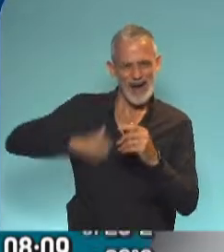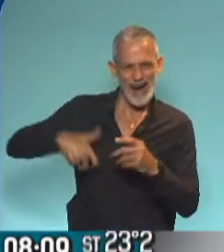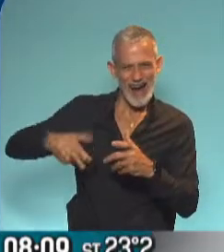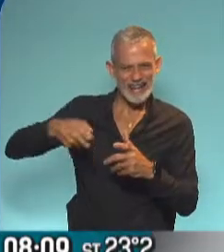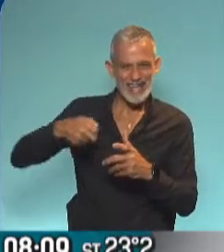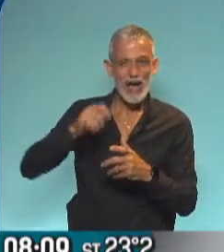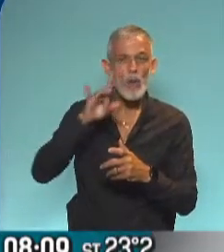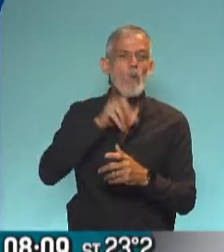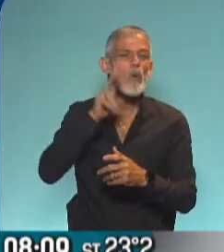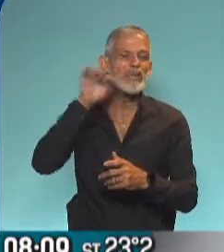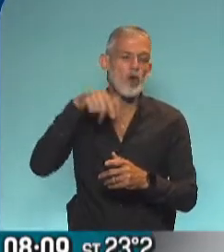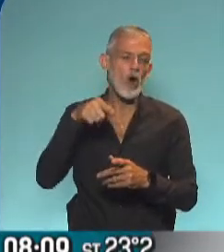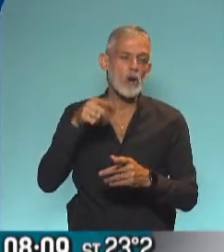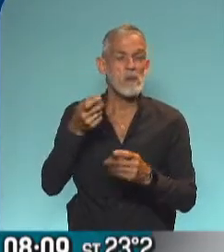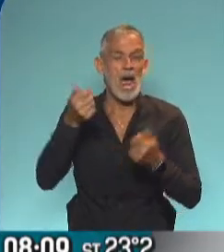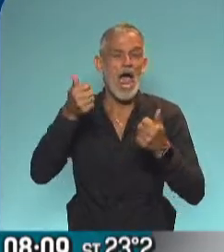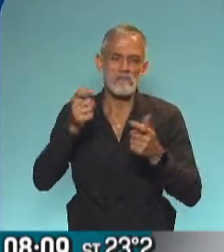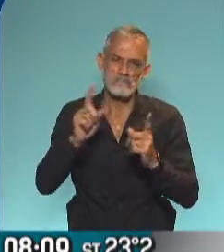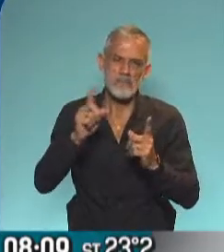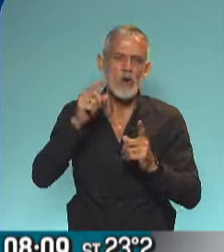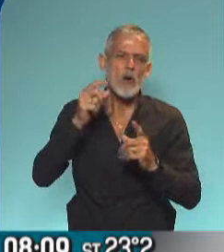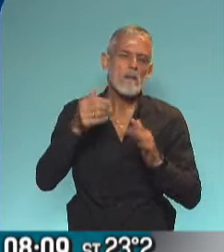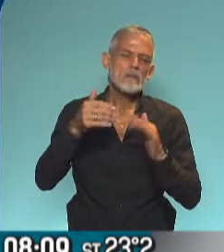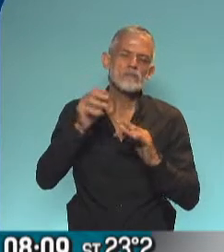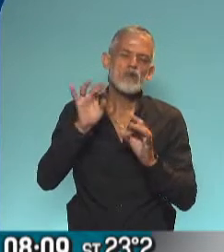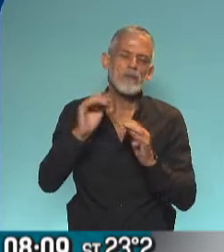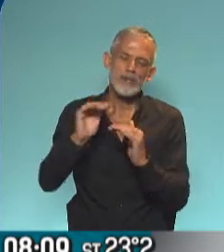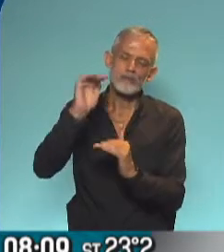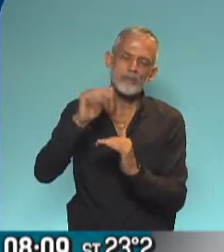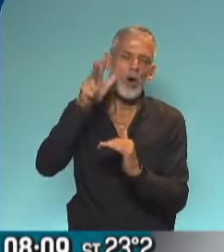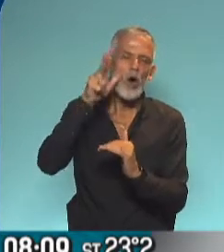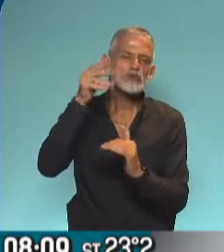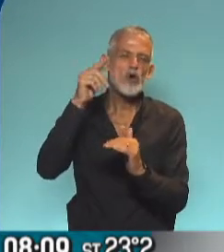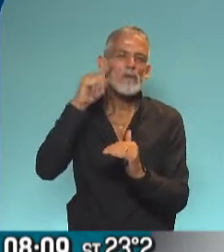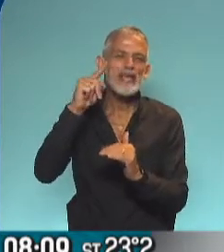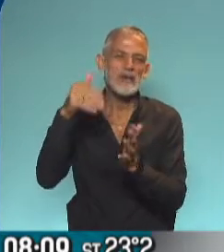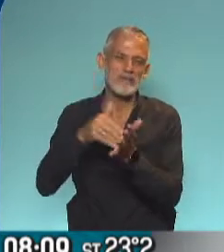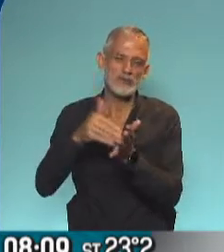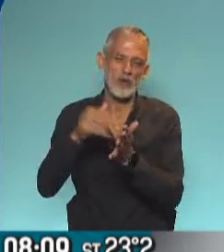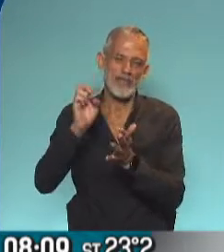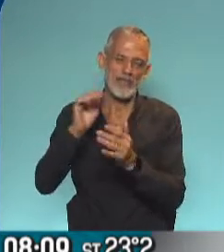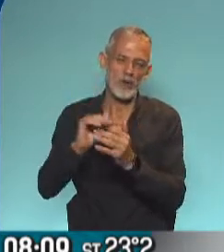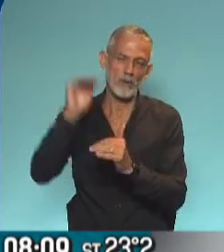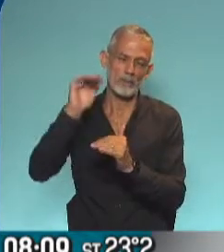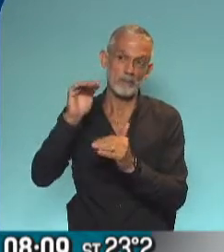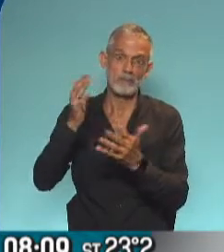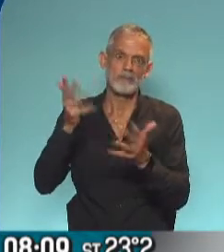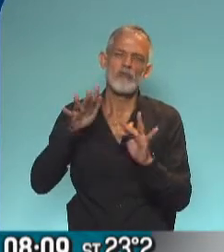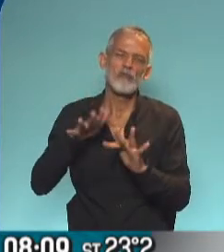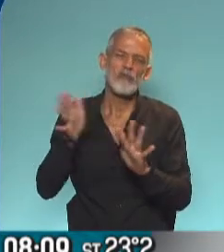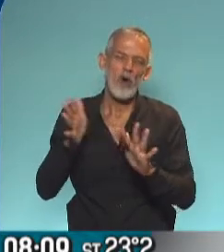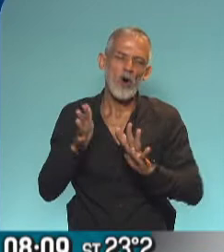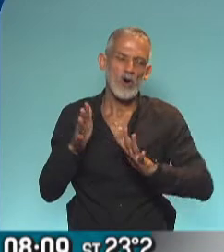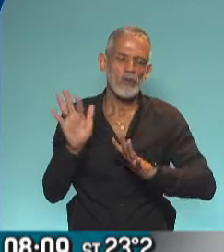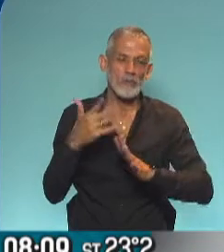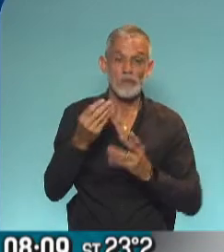bien. Solo 8,5 mil millones de dólares. Estuvo flojo ahí el dueño de Louis Vuitton. ¿Por qué? Porque obviamente todo lo que tiene que